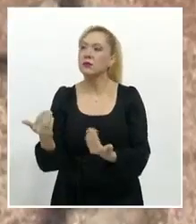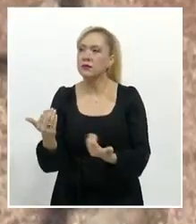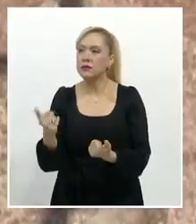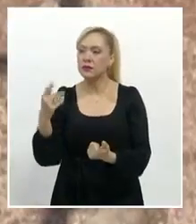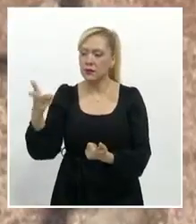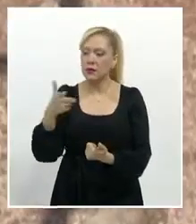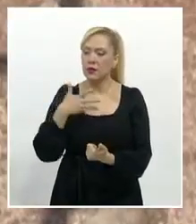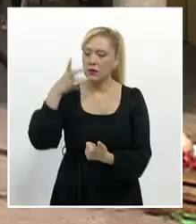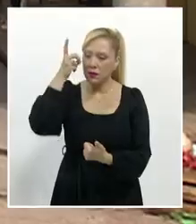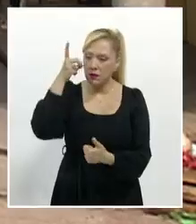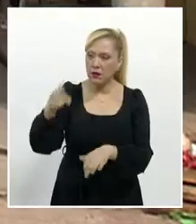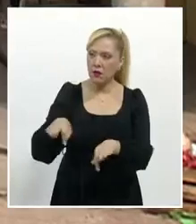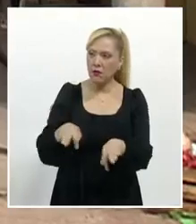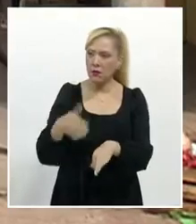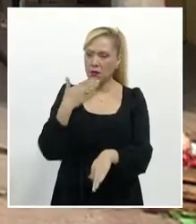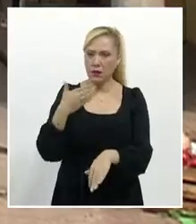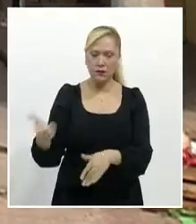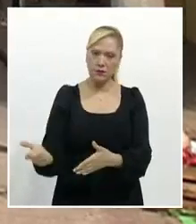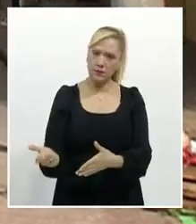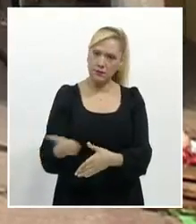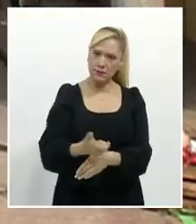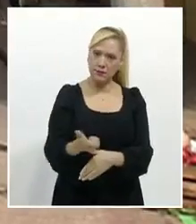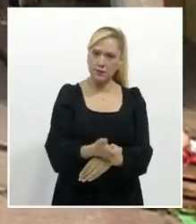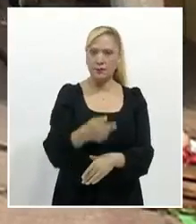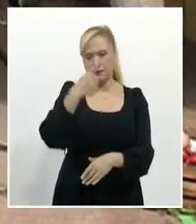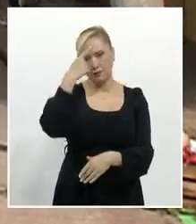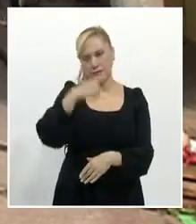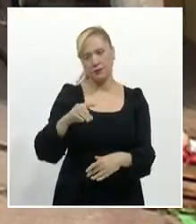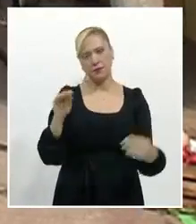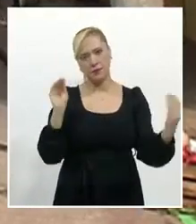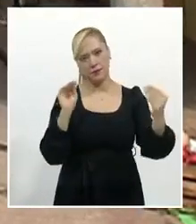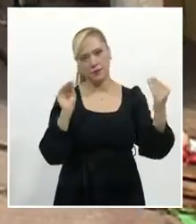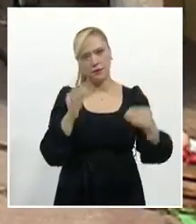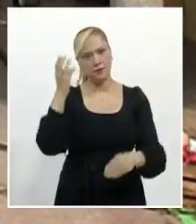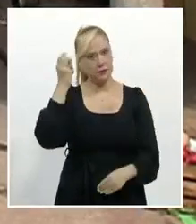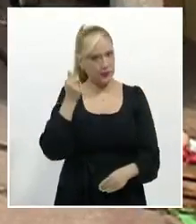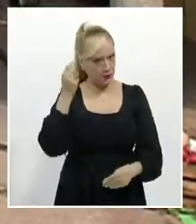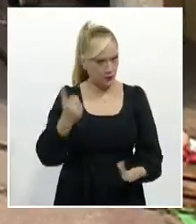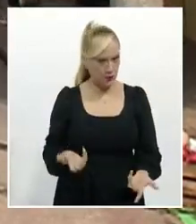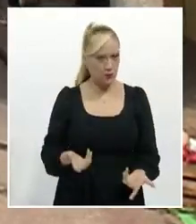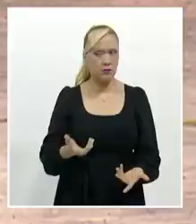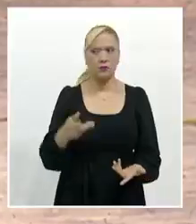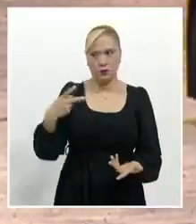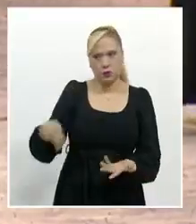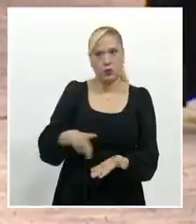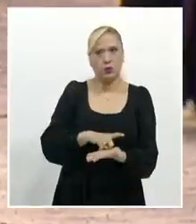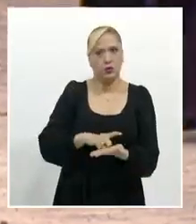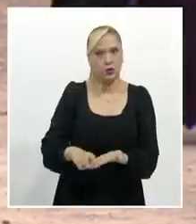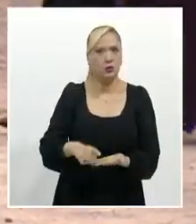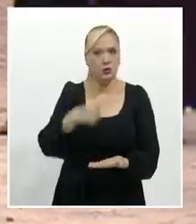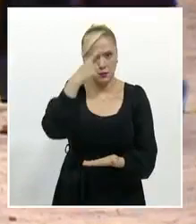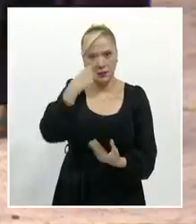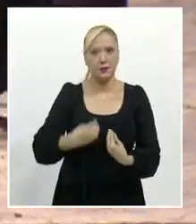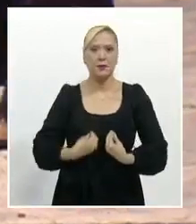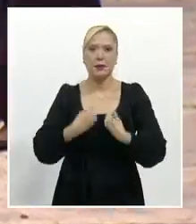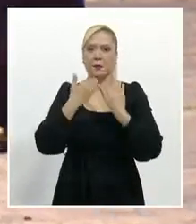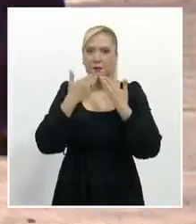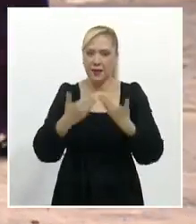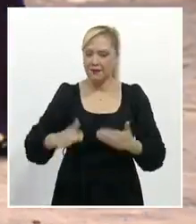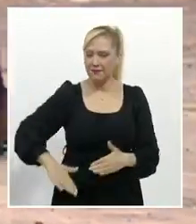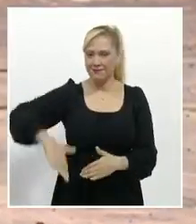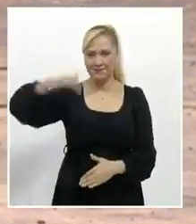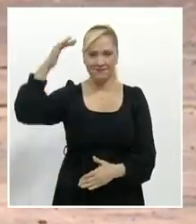los informes que ayuden a resolver la litis de alimentos y no se obstaculice su derecho a acceder a una vida digna y